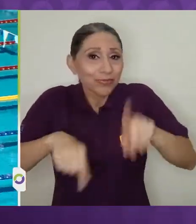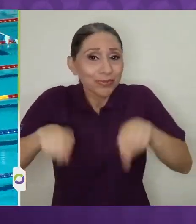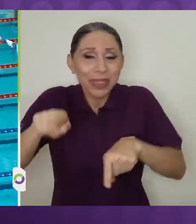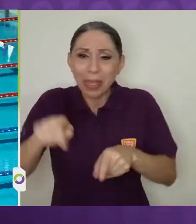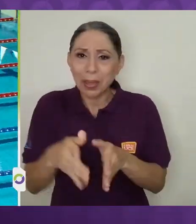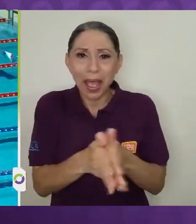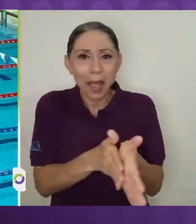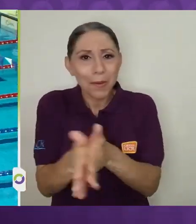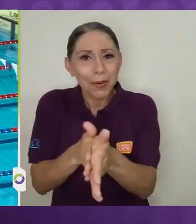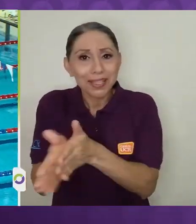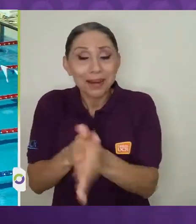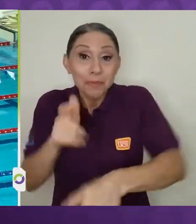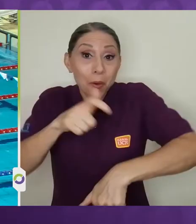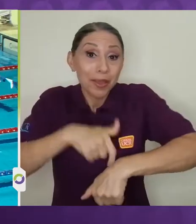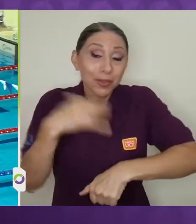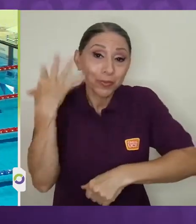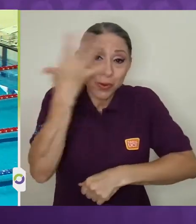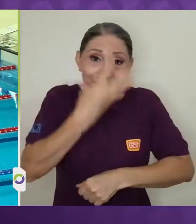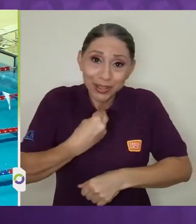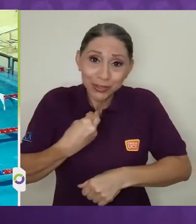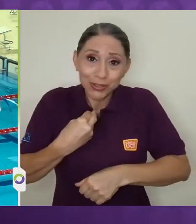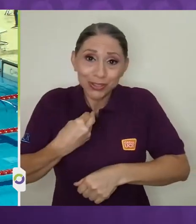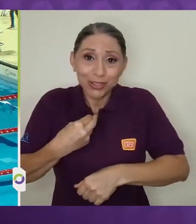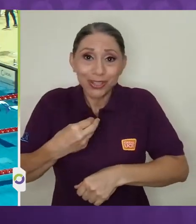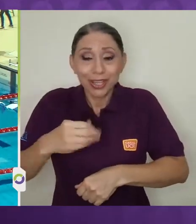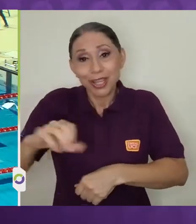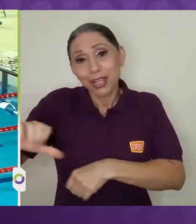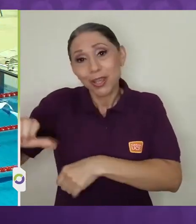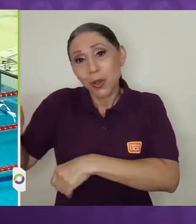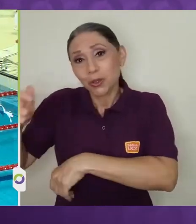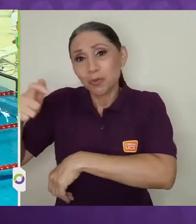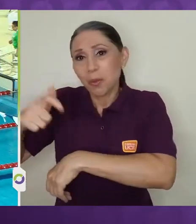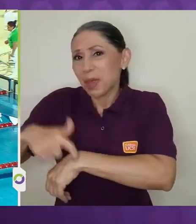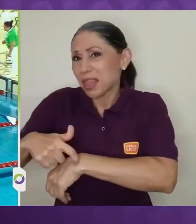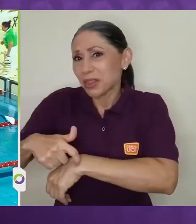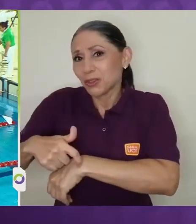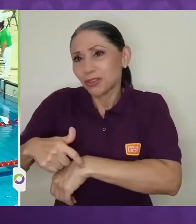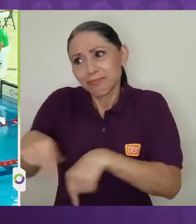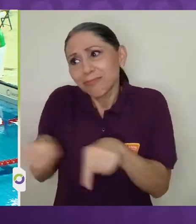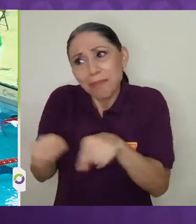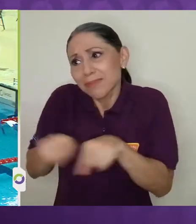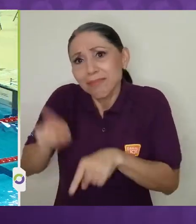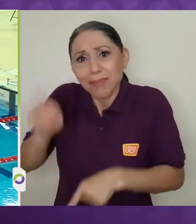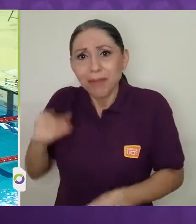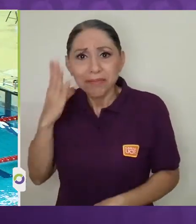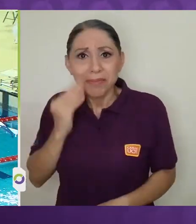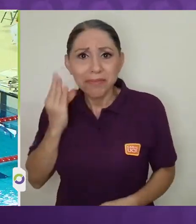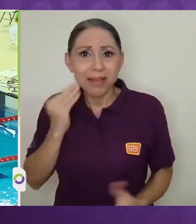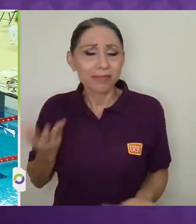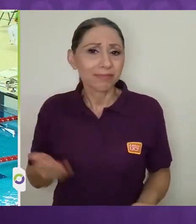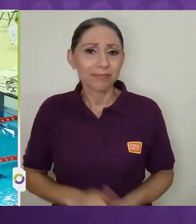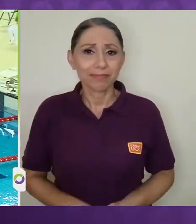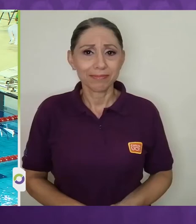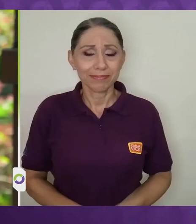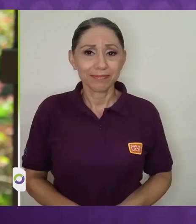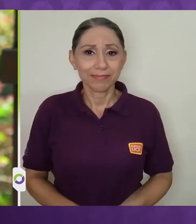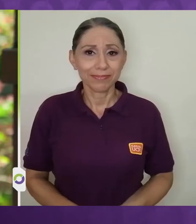que aprovecharlos, ¿no? Hay que aprovechar los momentos bonitos y los otros no tantos, pero también hay que vivirlos.